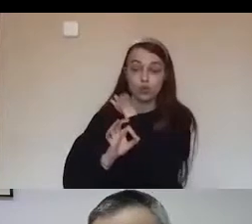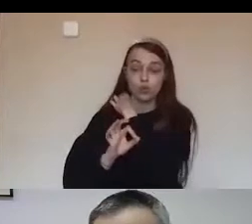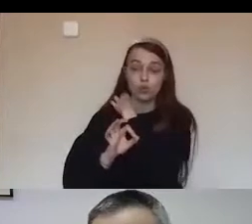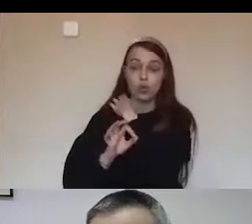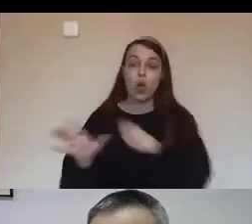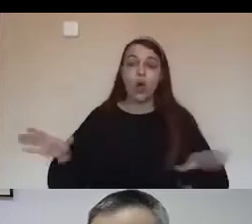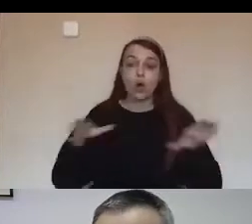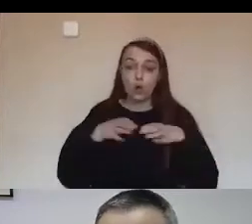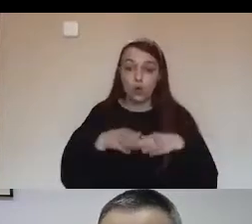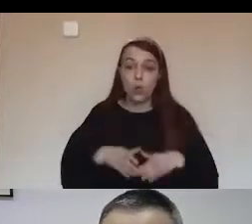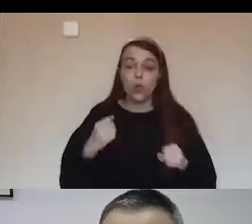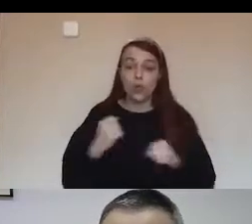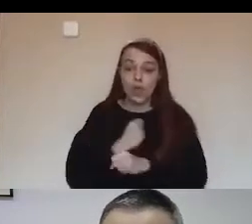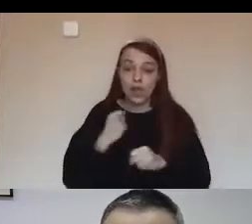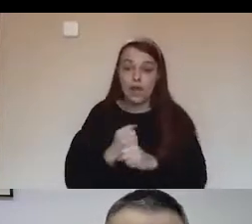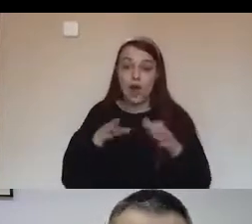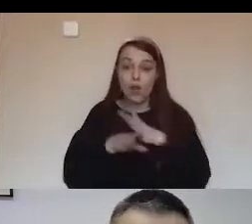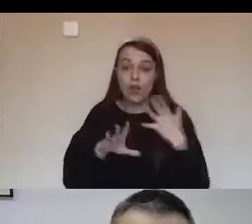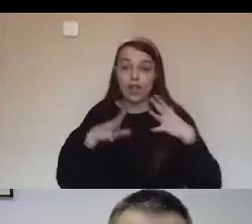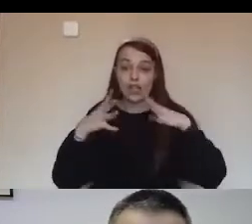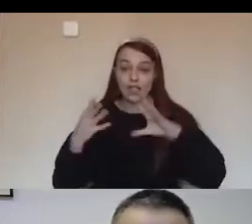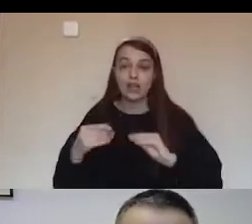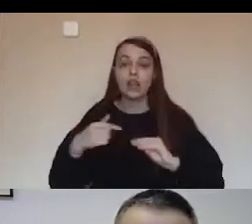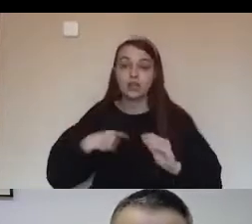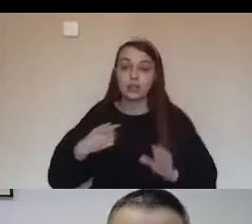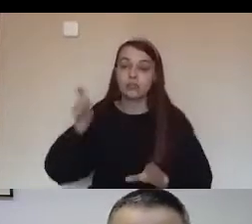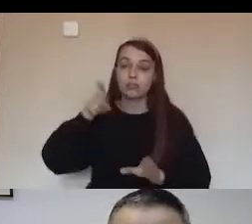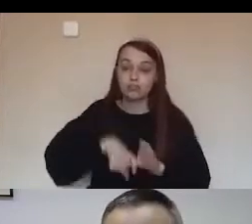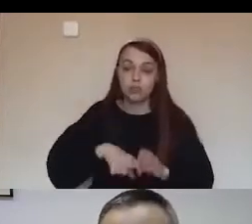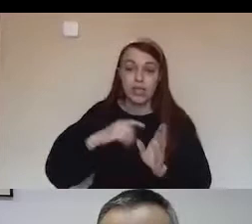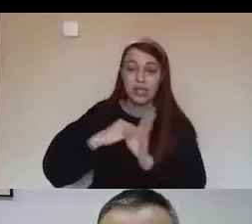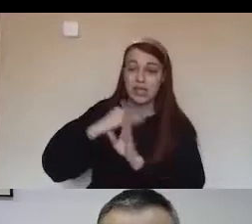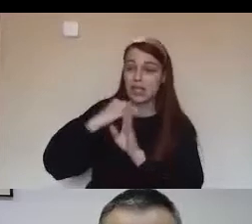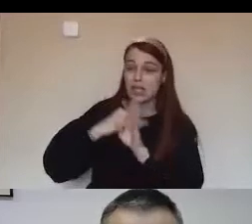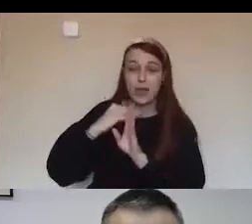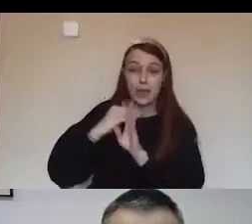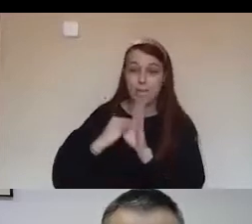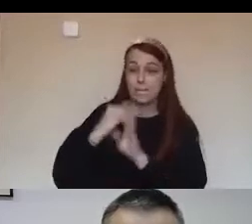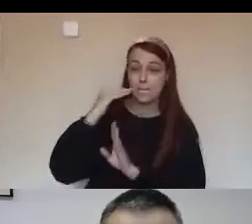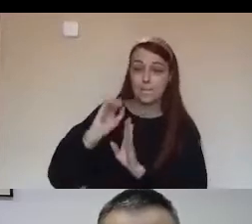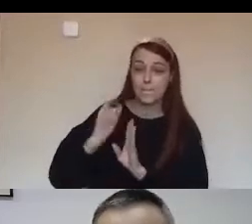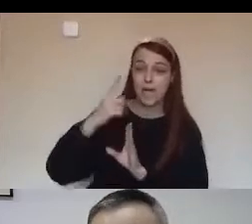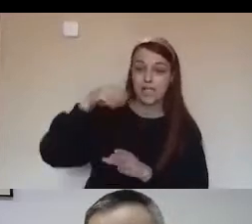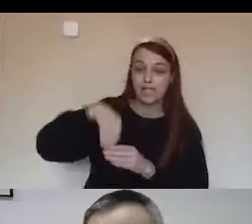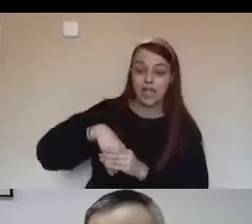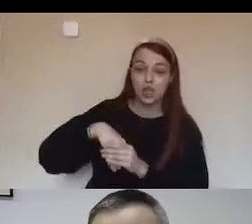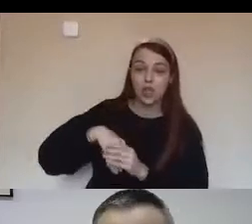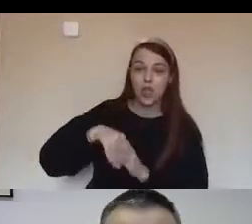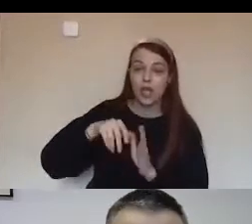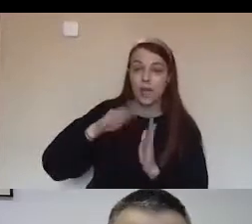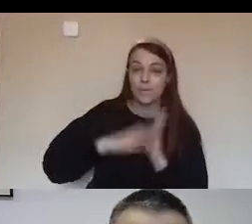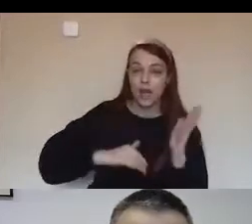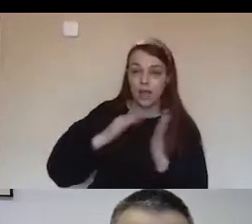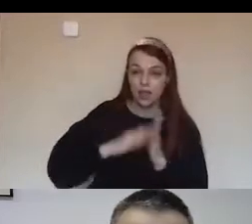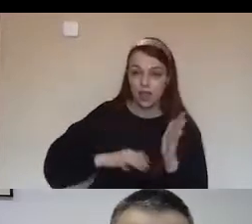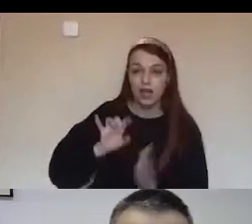el grupo de trabajo de accesibilidad de la Red Valenciana. Estamos en el nivel más alto de la Red Valenciana, la Vila Joiosa, con otros 15